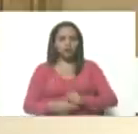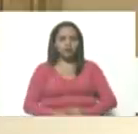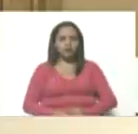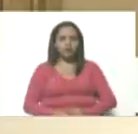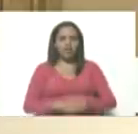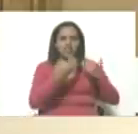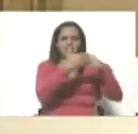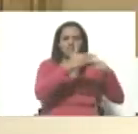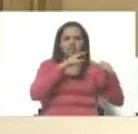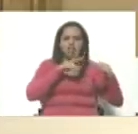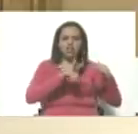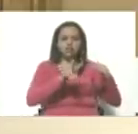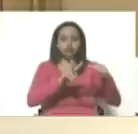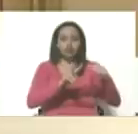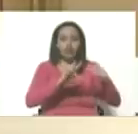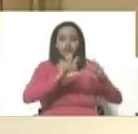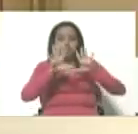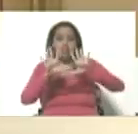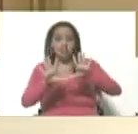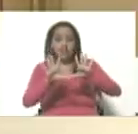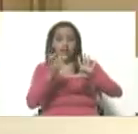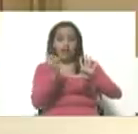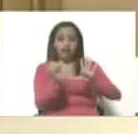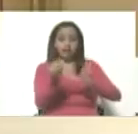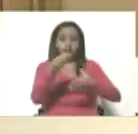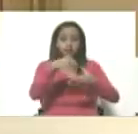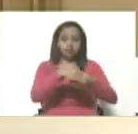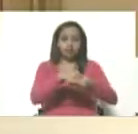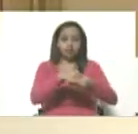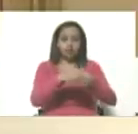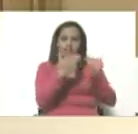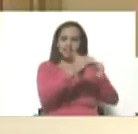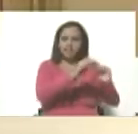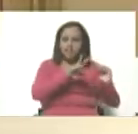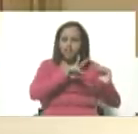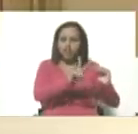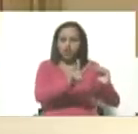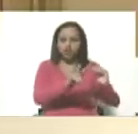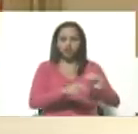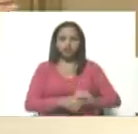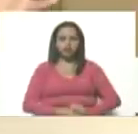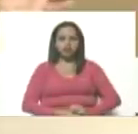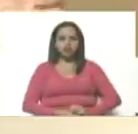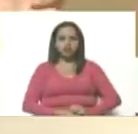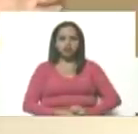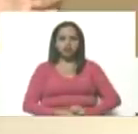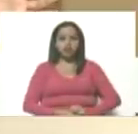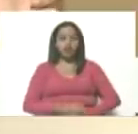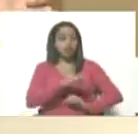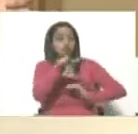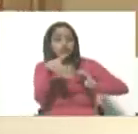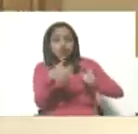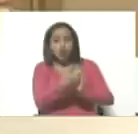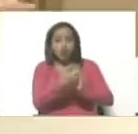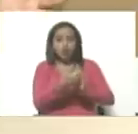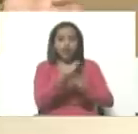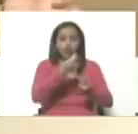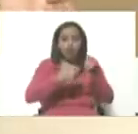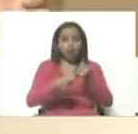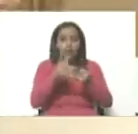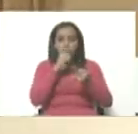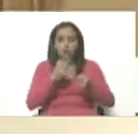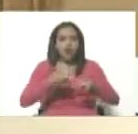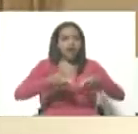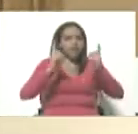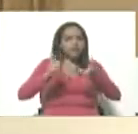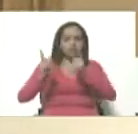10 sectores económicos entrarían en este nivel 2, donde no son todos los sectores de la economía ni un